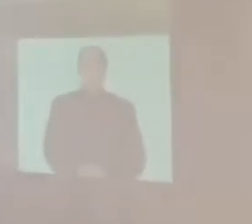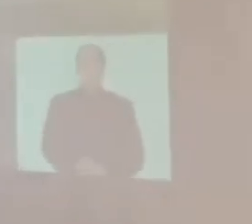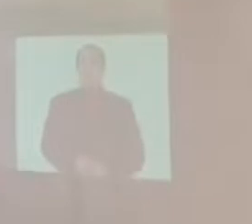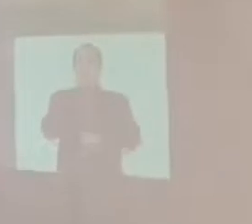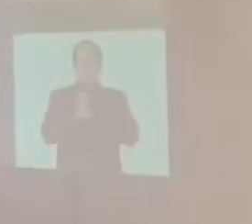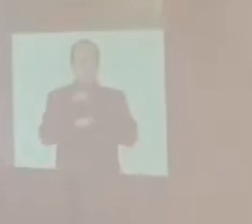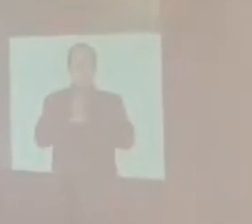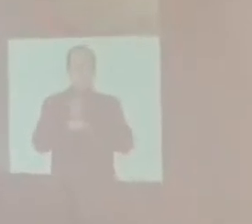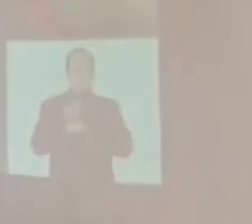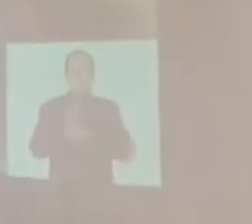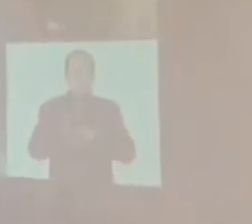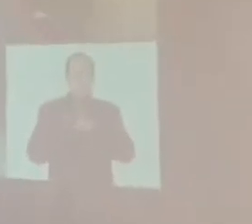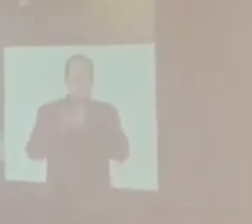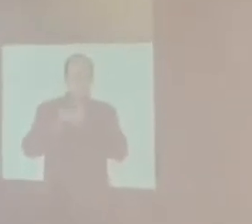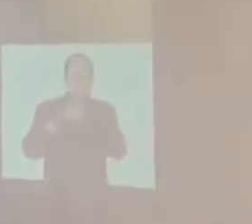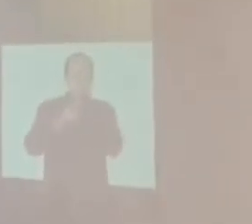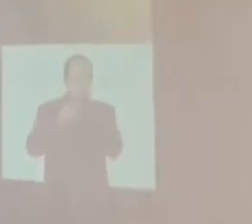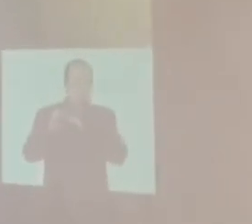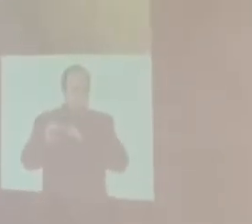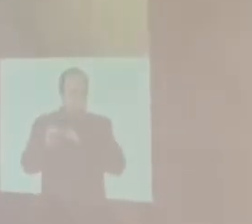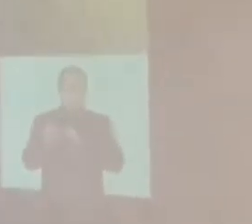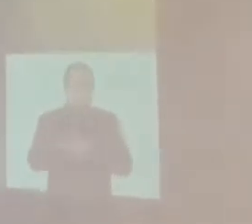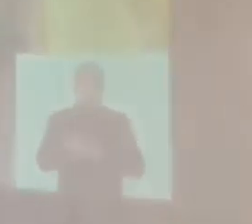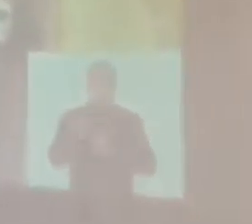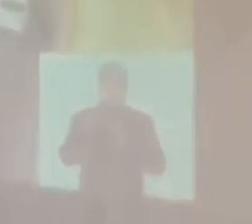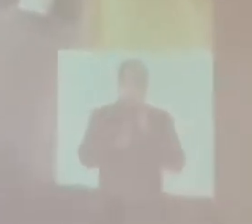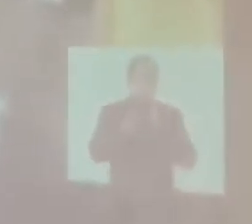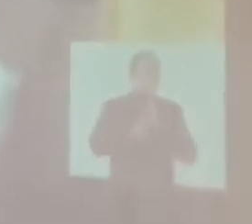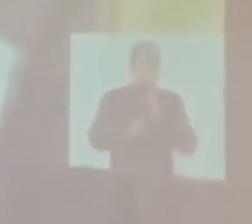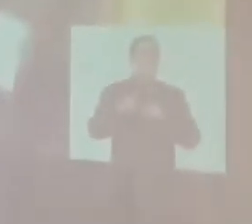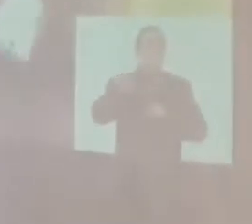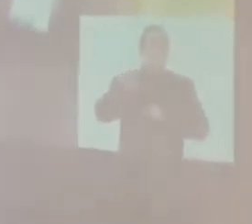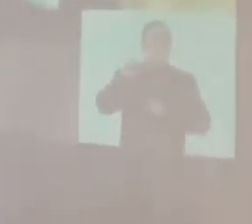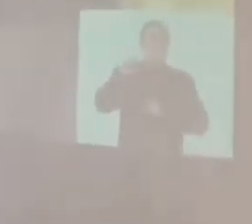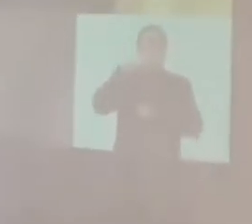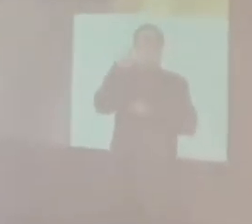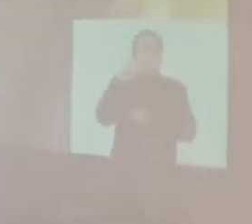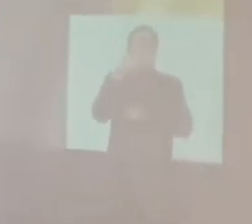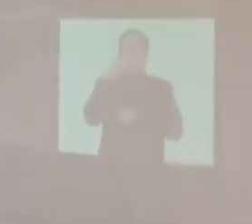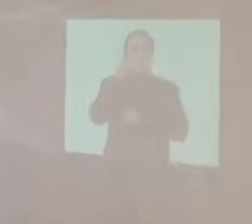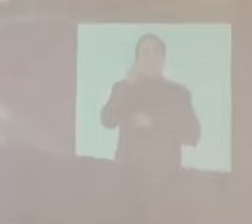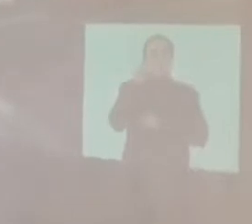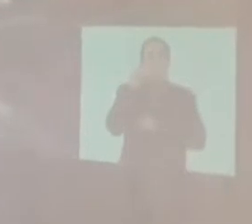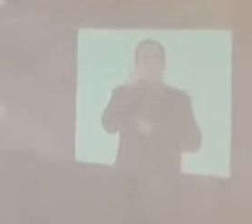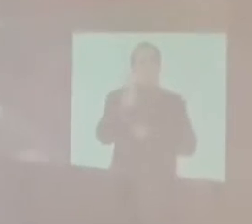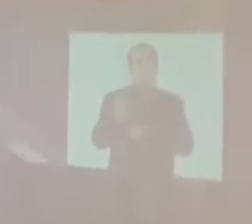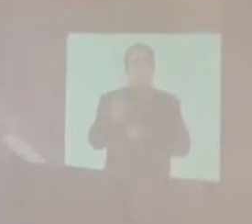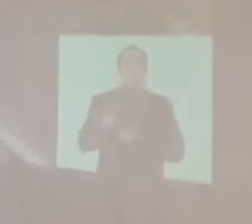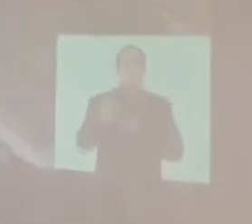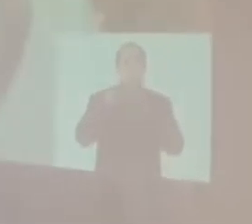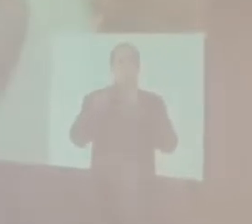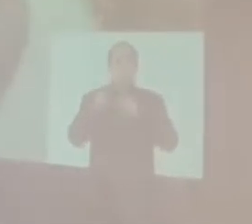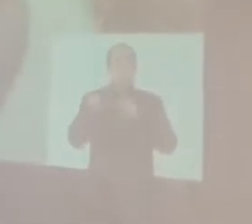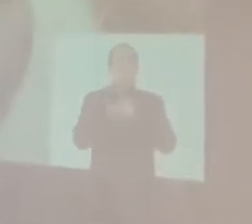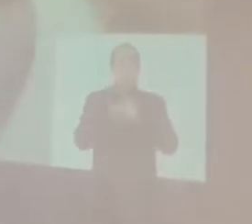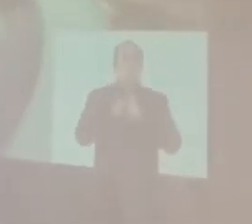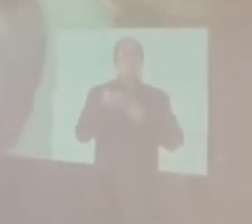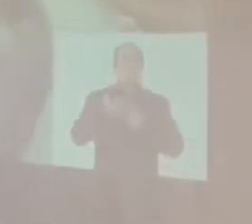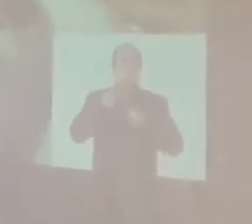mantenimiento preventivo y correctivo al 73% del total de la red primaria, implementado el programa